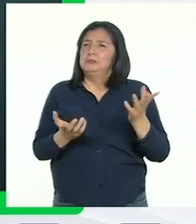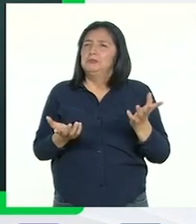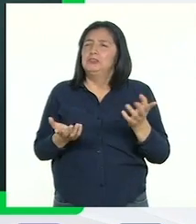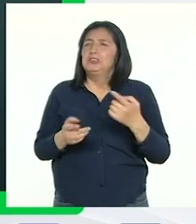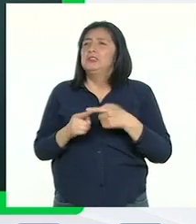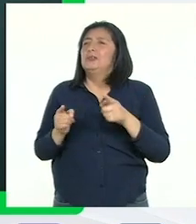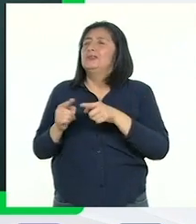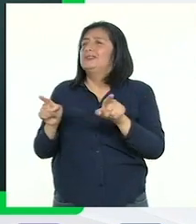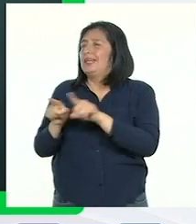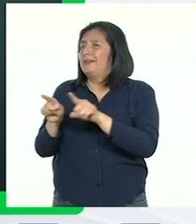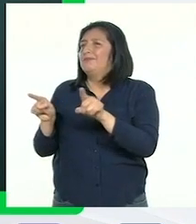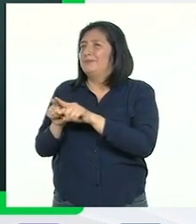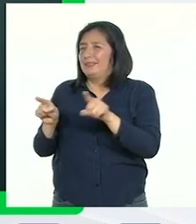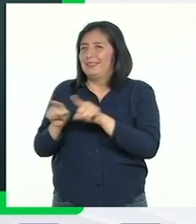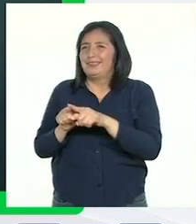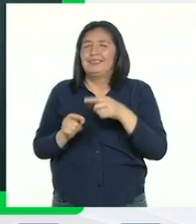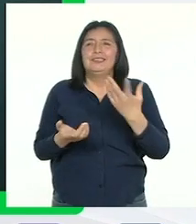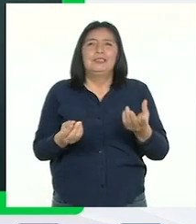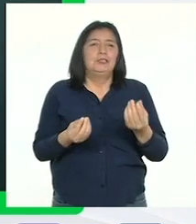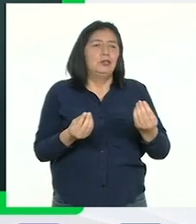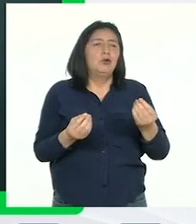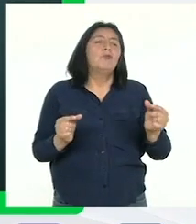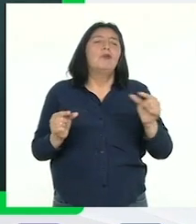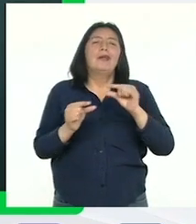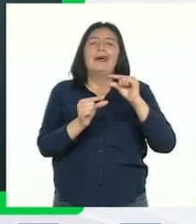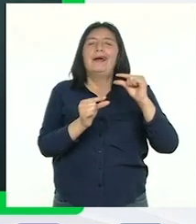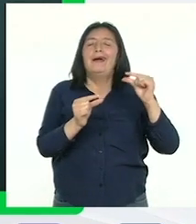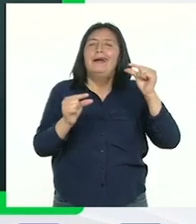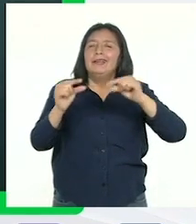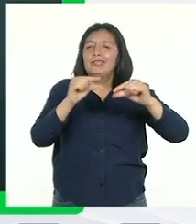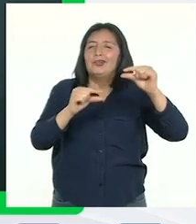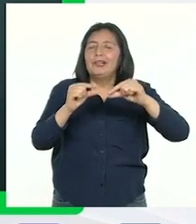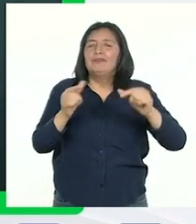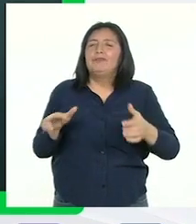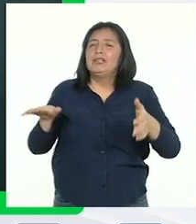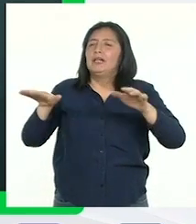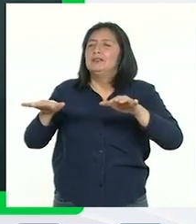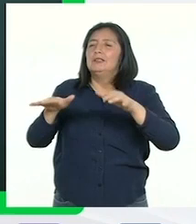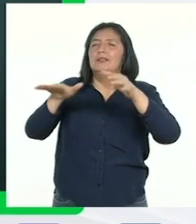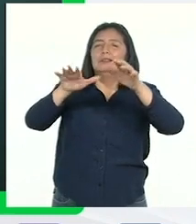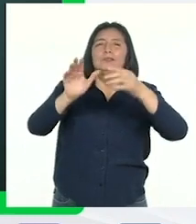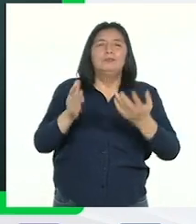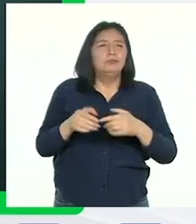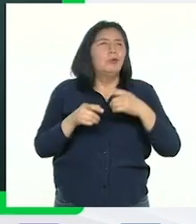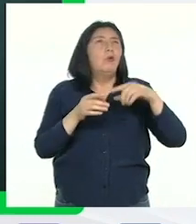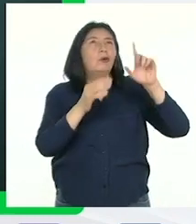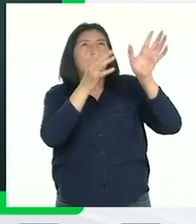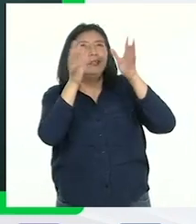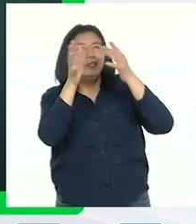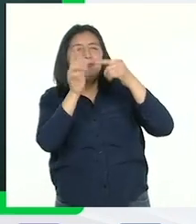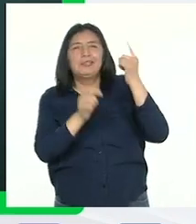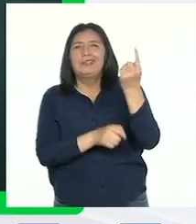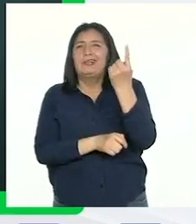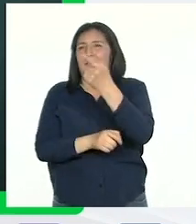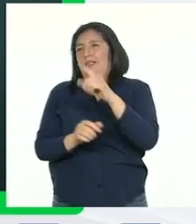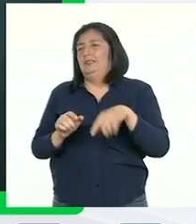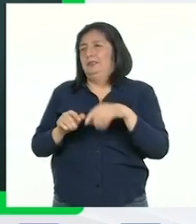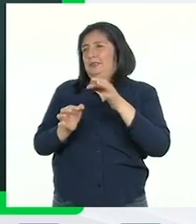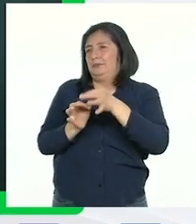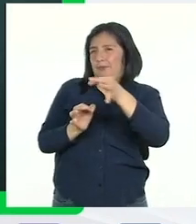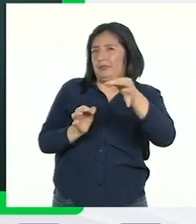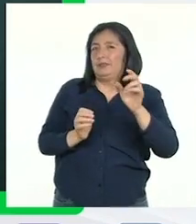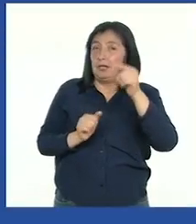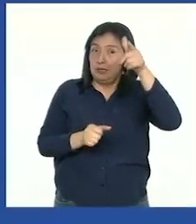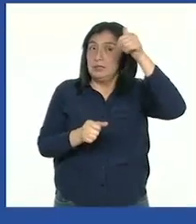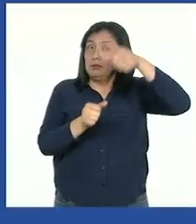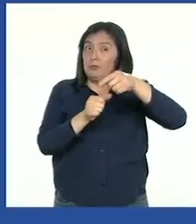sino también de las condiciones geográficas y climáticas locales de cada región.